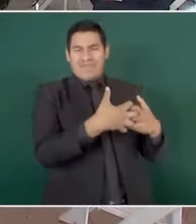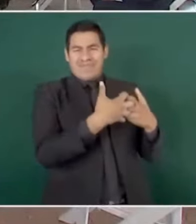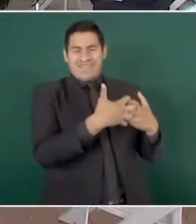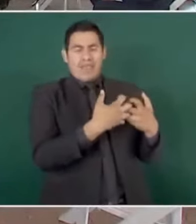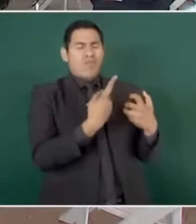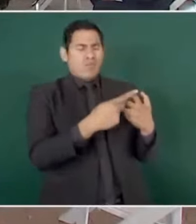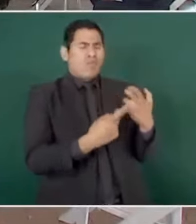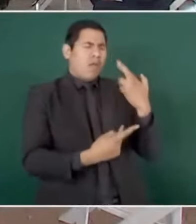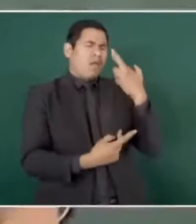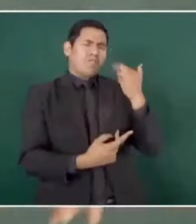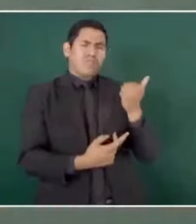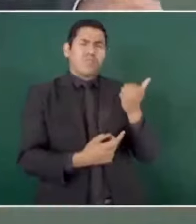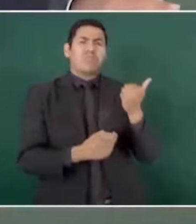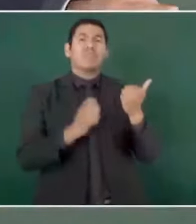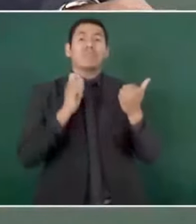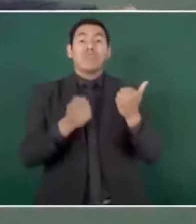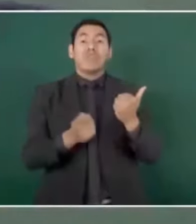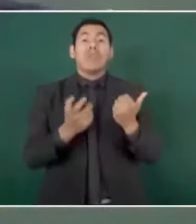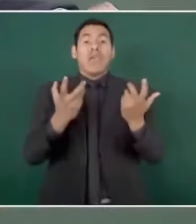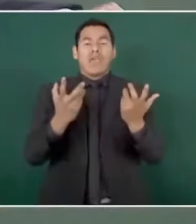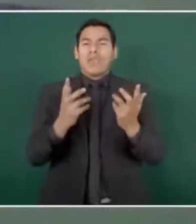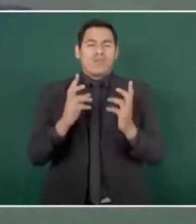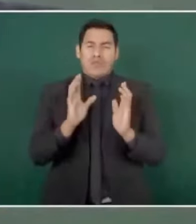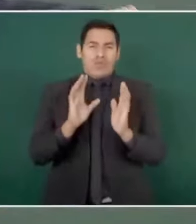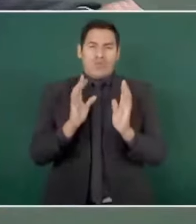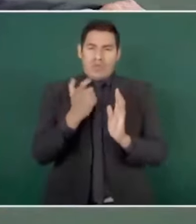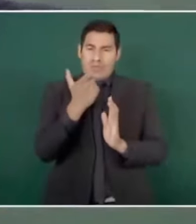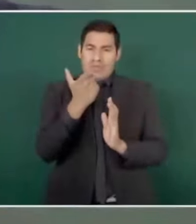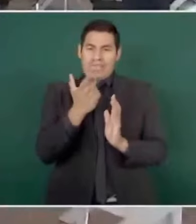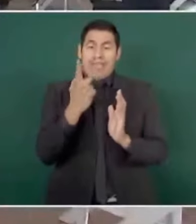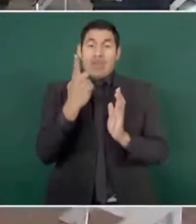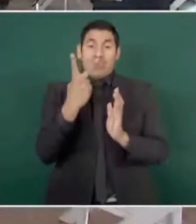de modo que no van a ser 2,000.